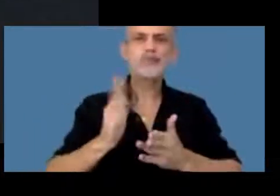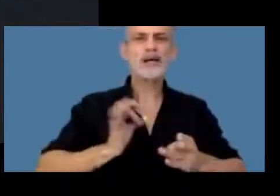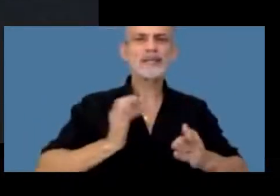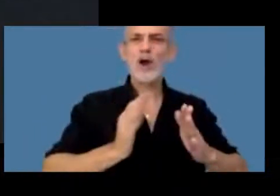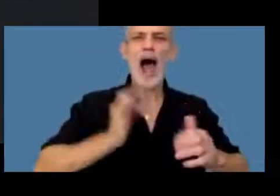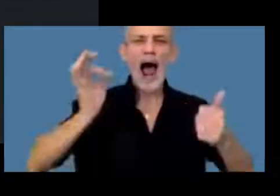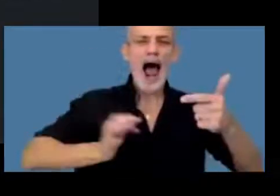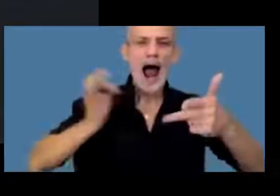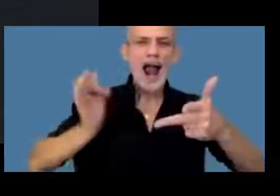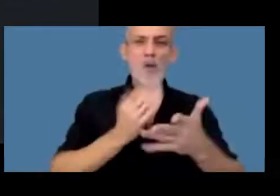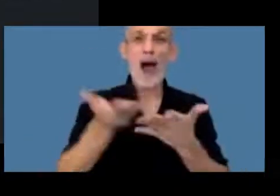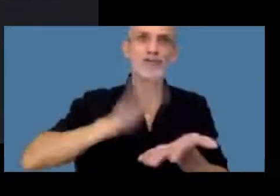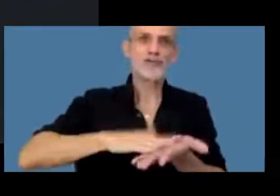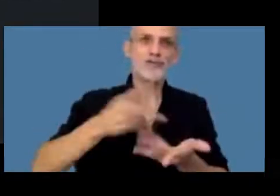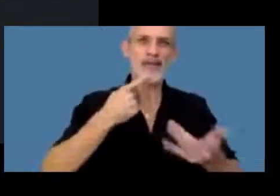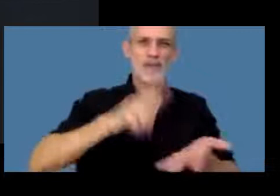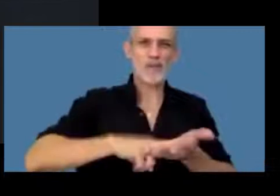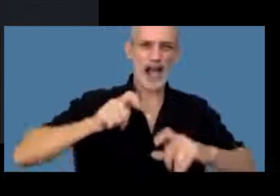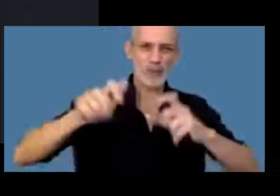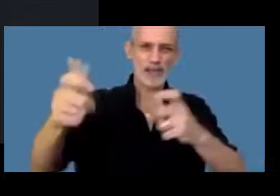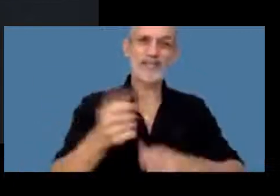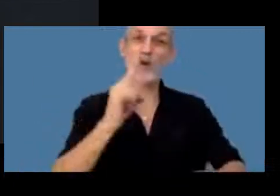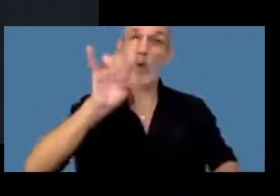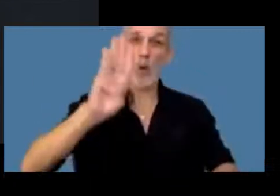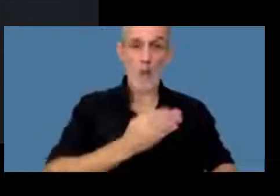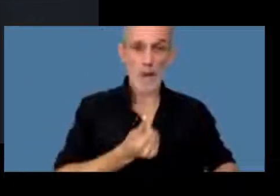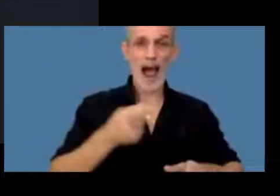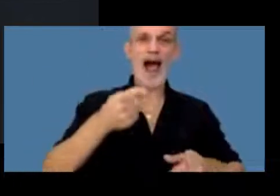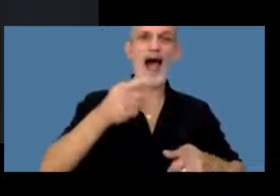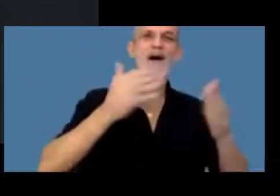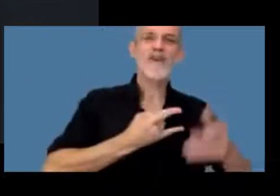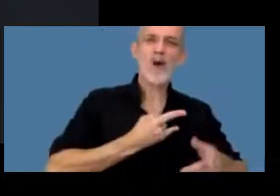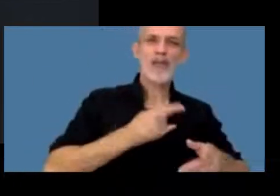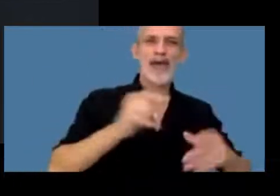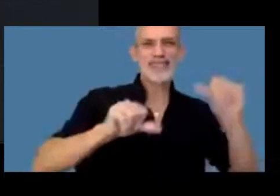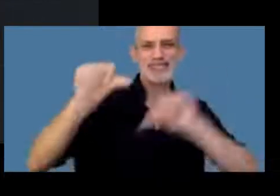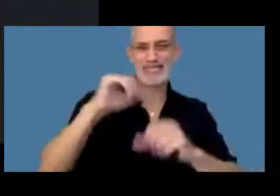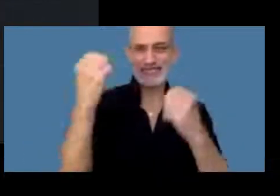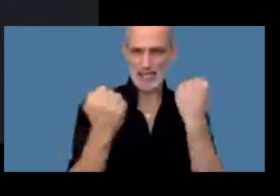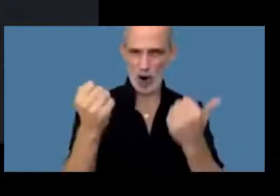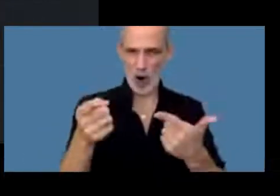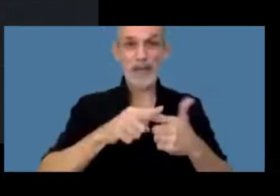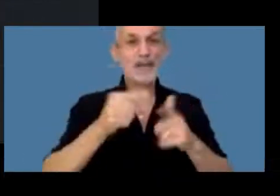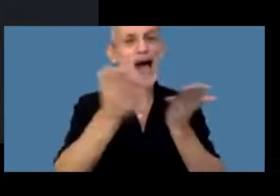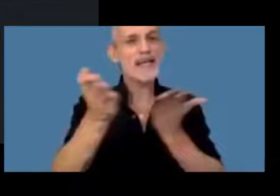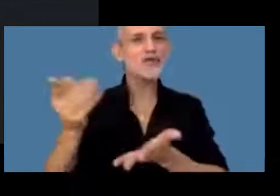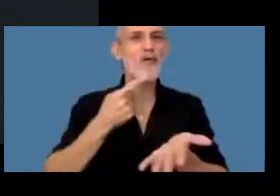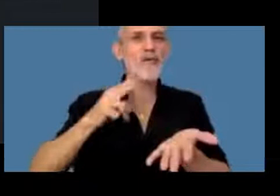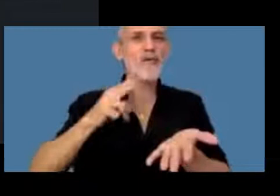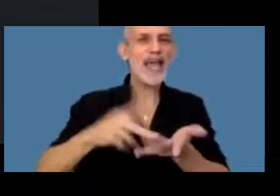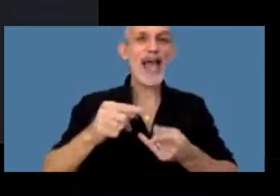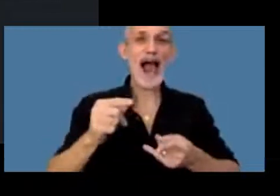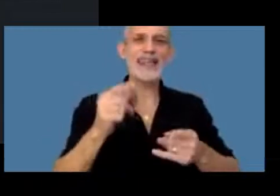actualización tributaria, Universidad de Buenos Aires, Facultad de Ciencias Económicas, es asesor fiscal de pequeñas y